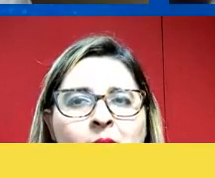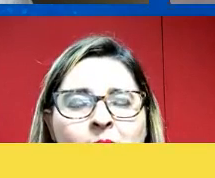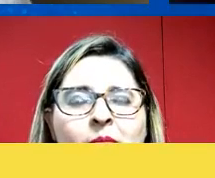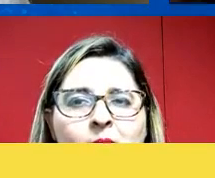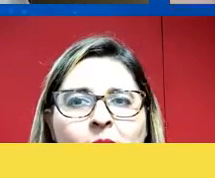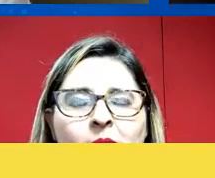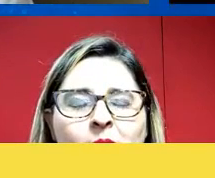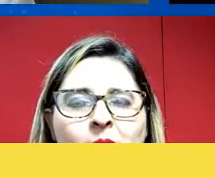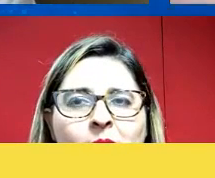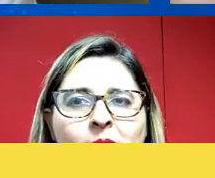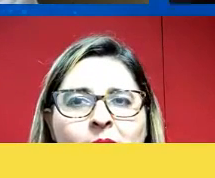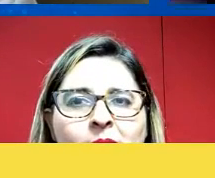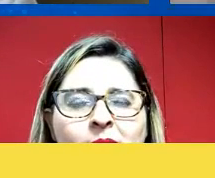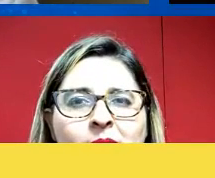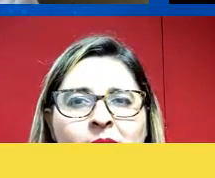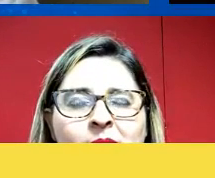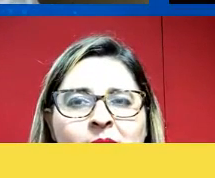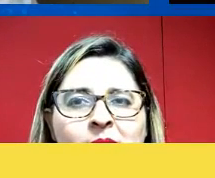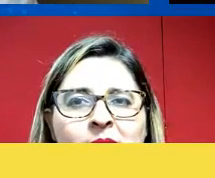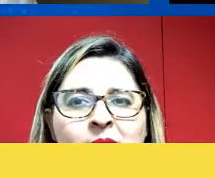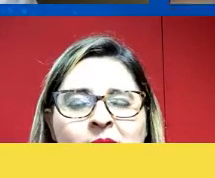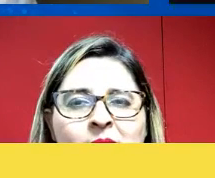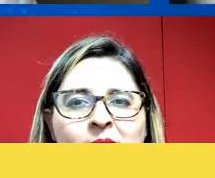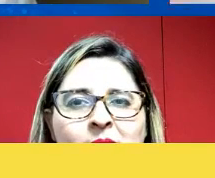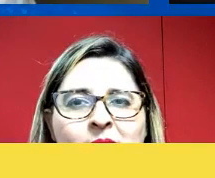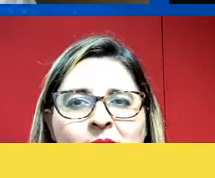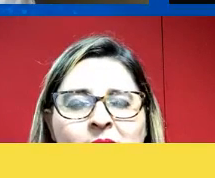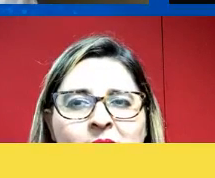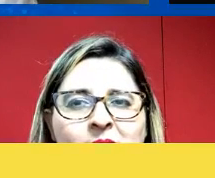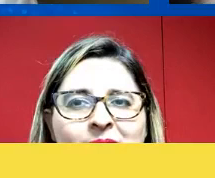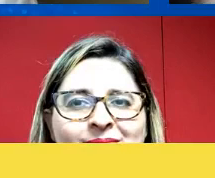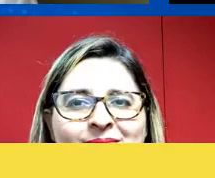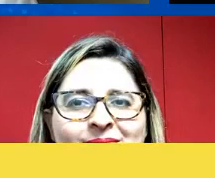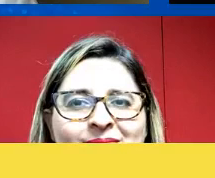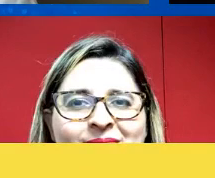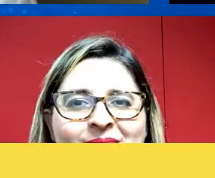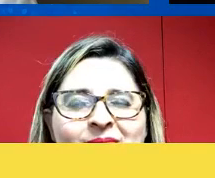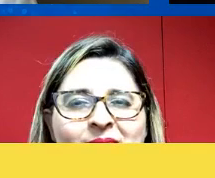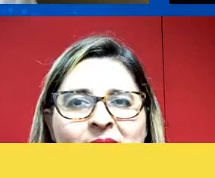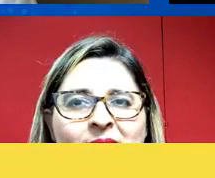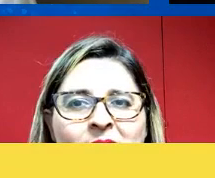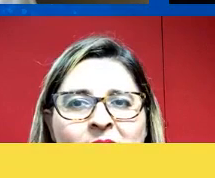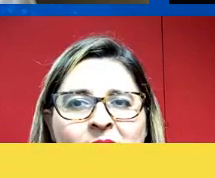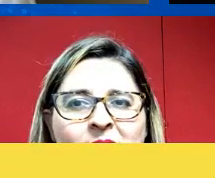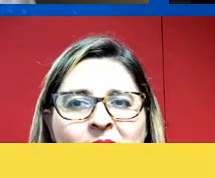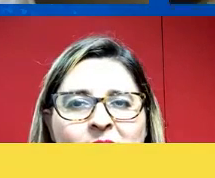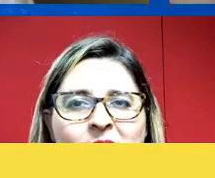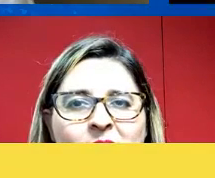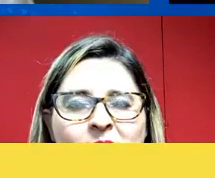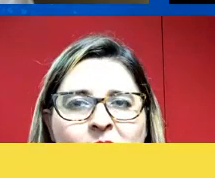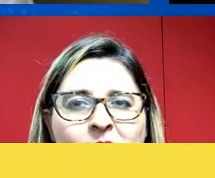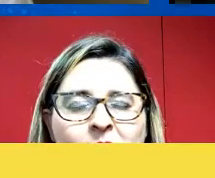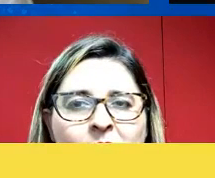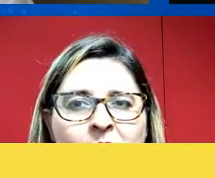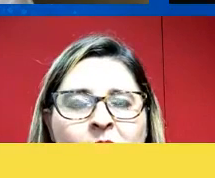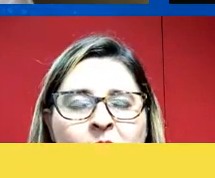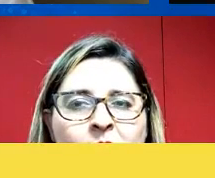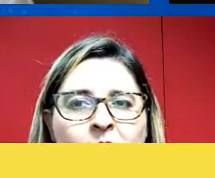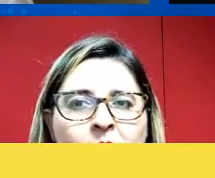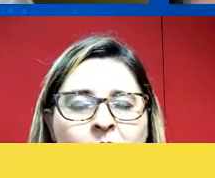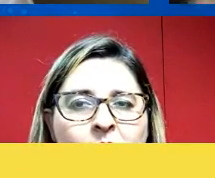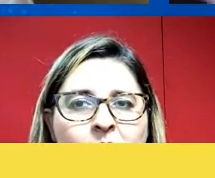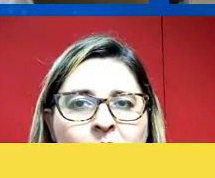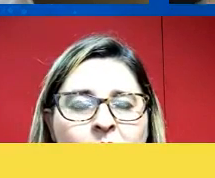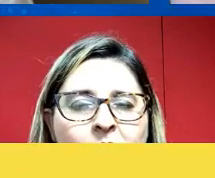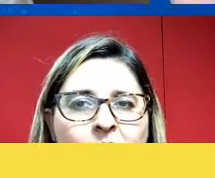tenemos tecnología, ya algunas bombas atómicas locas, no sé, hemos evolucionado de alguna forma. Esa